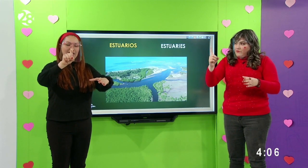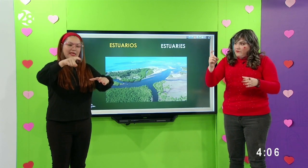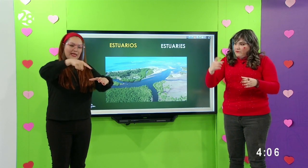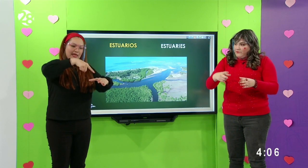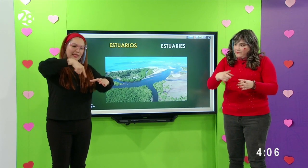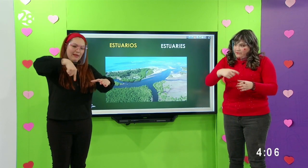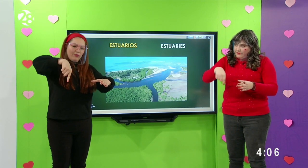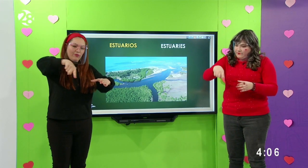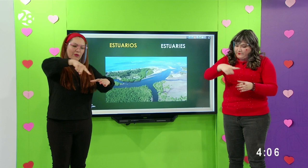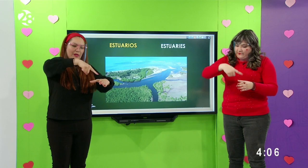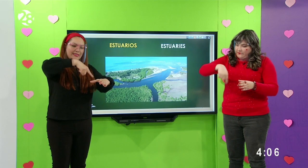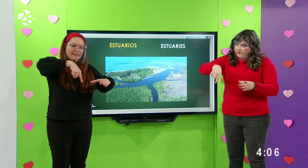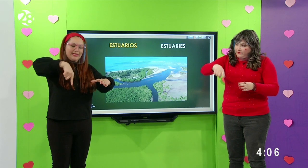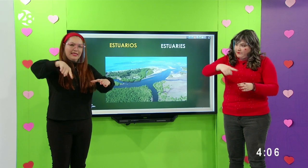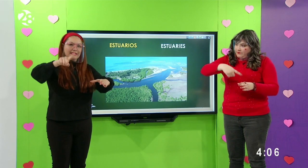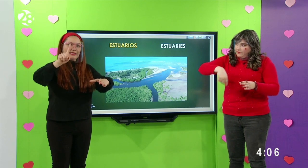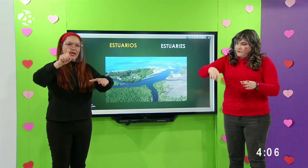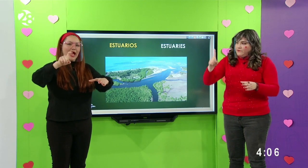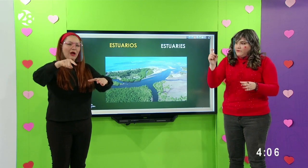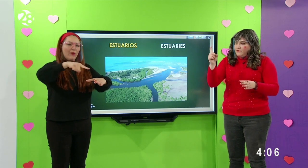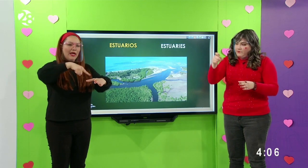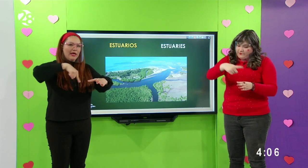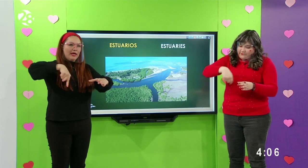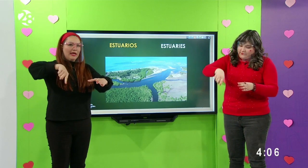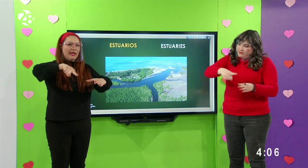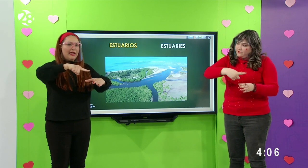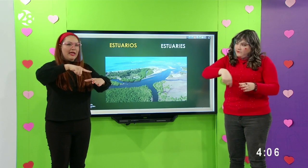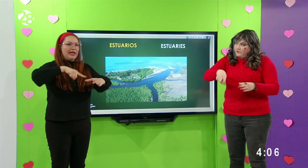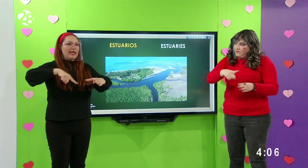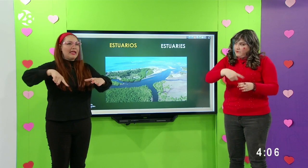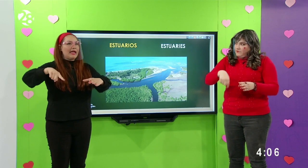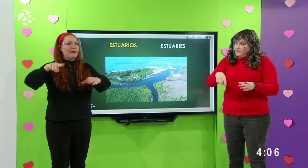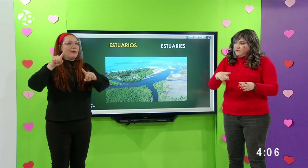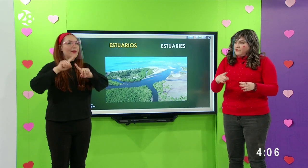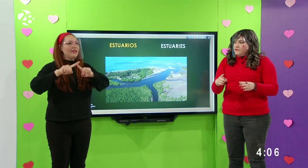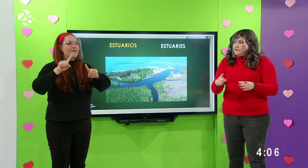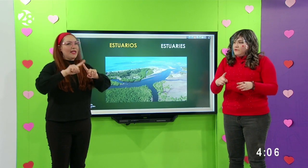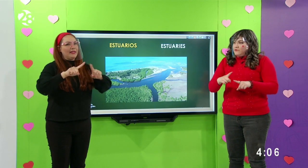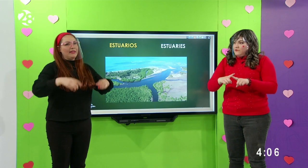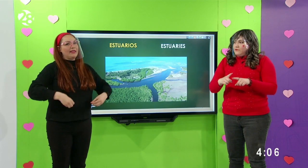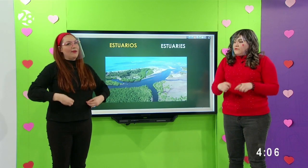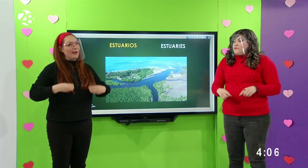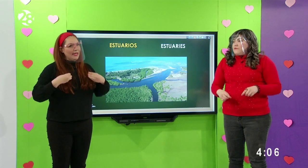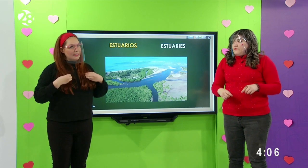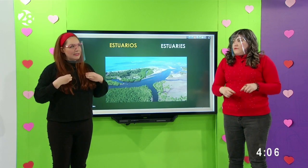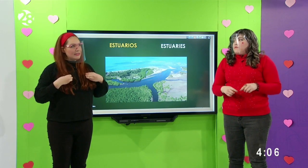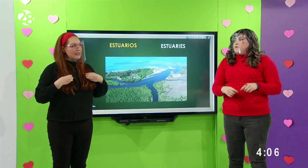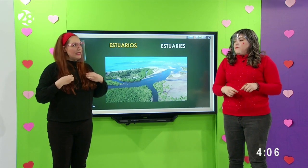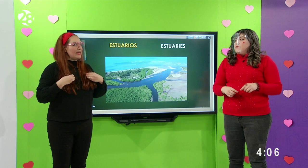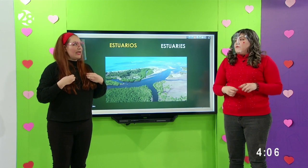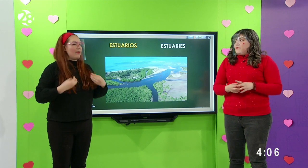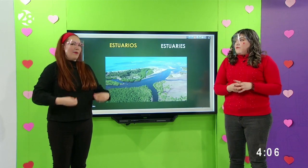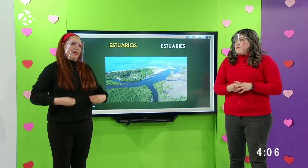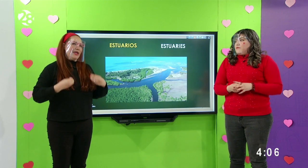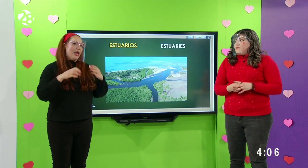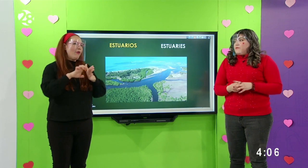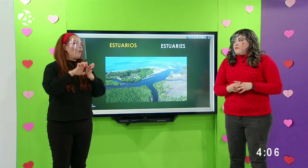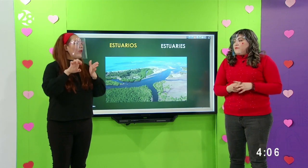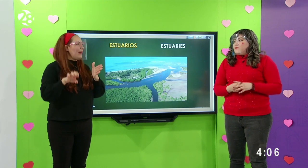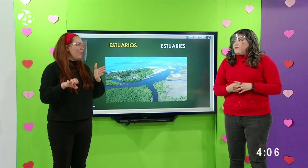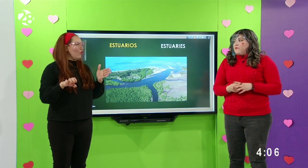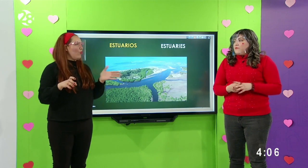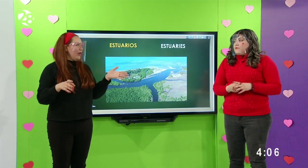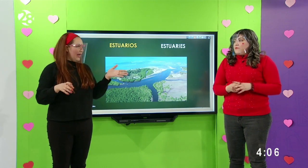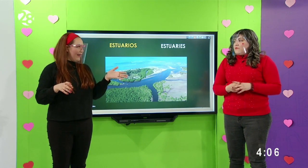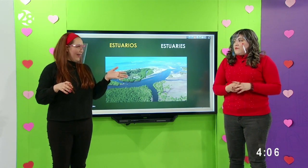así. Y damos una vueltecita así. Agua. Y ahí viven diferentes animales que viven en el agua.